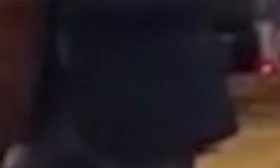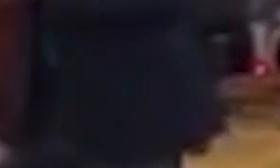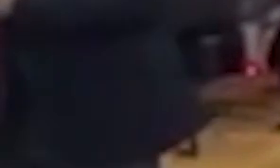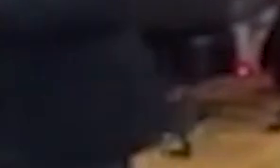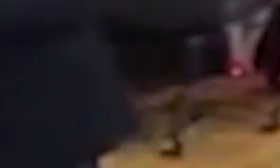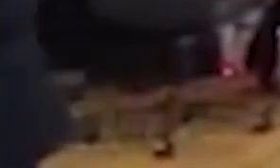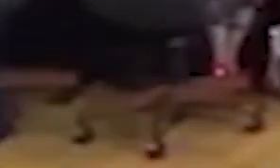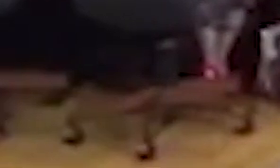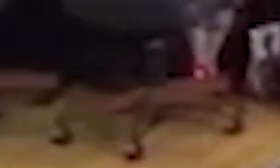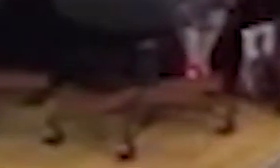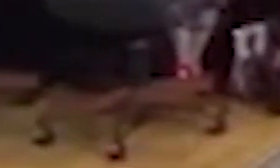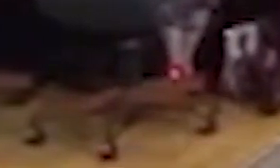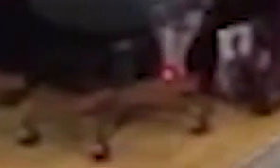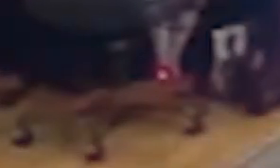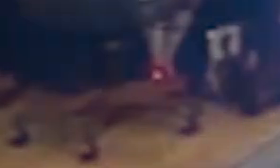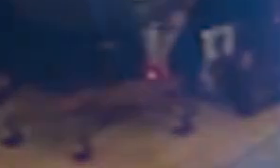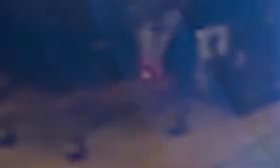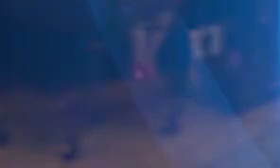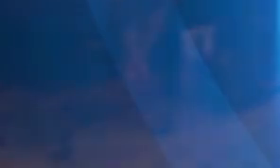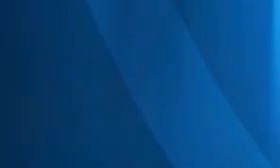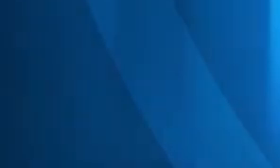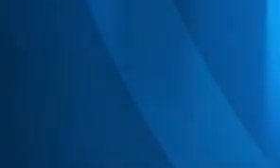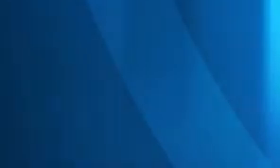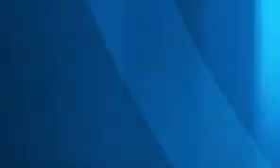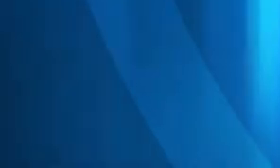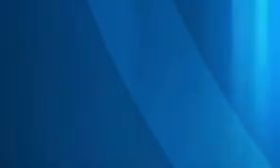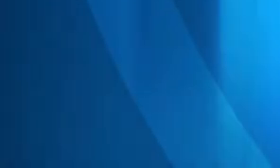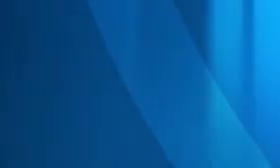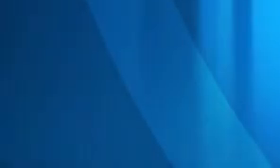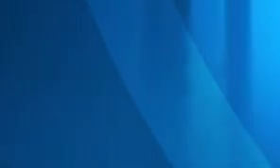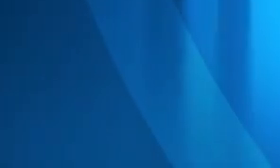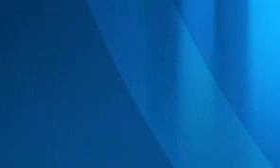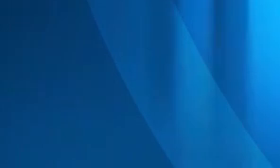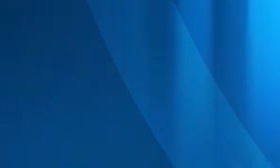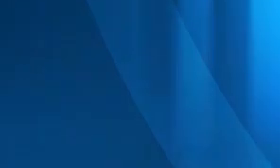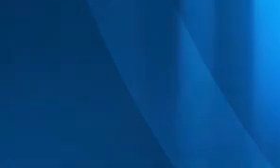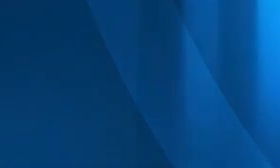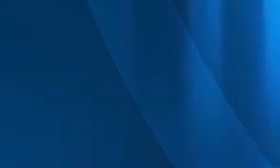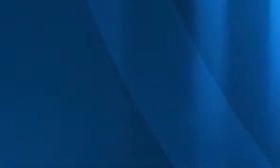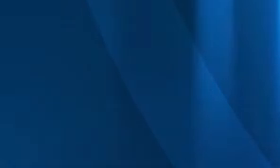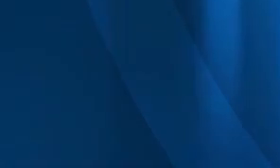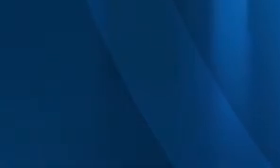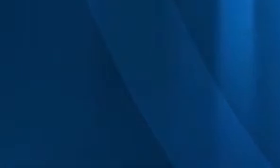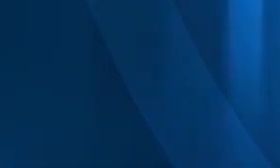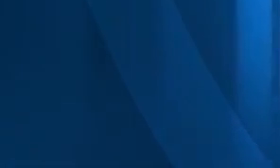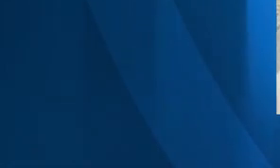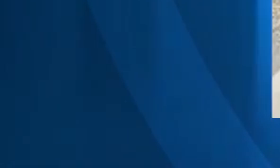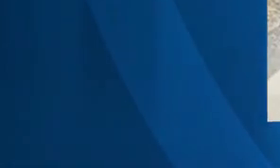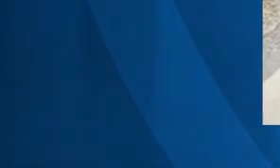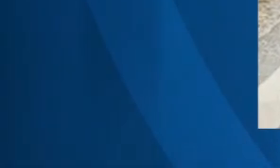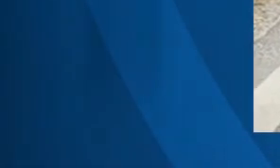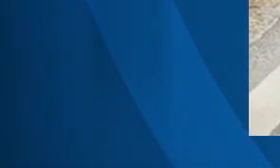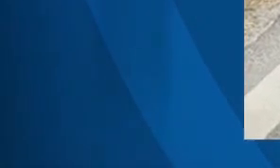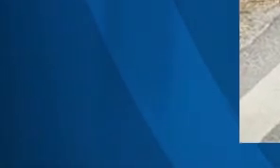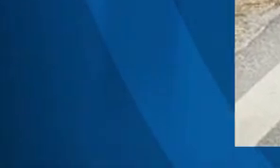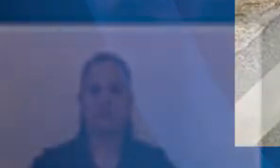avance y con inyección presupuestaria se podrá concluir además de la asamblea continúa dignificando el trabajo de los empleados de la PNC y con un